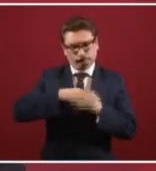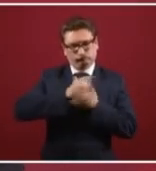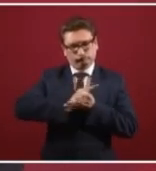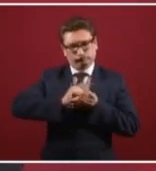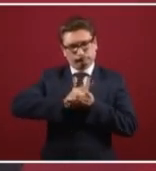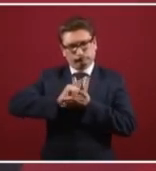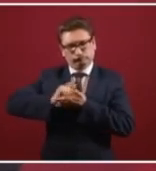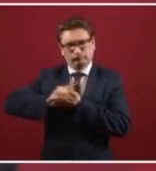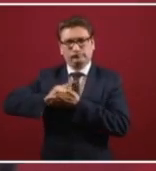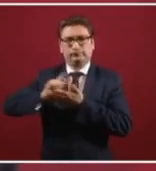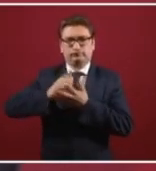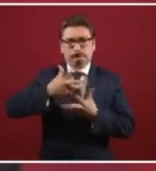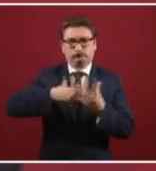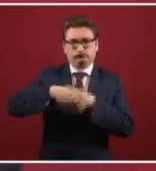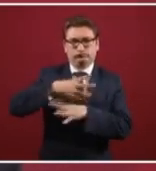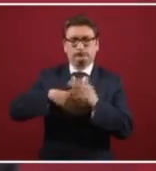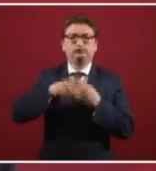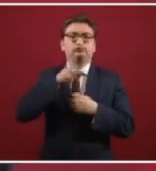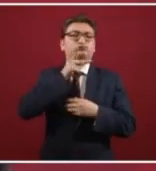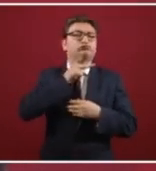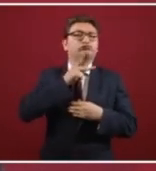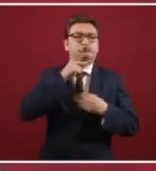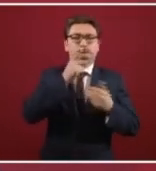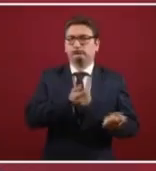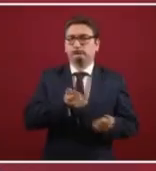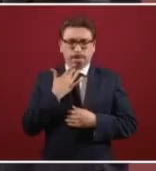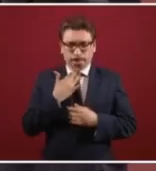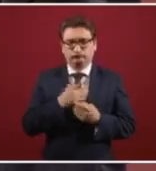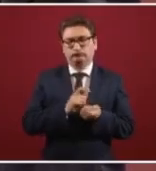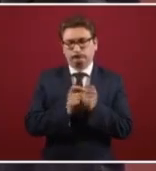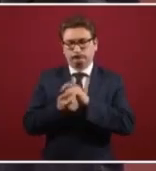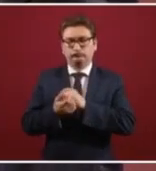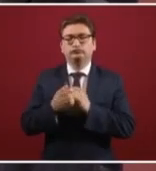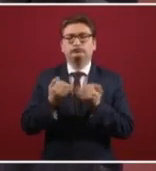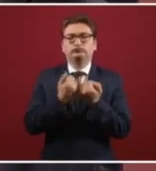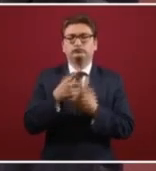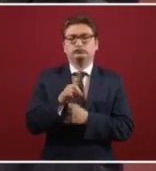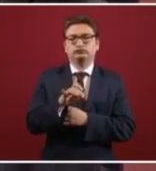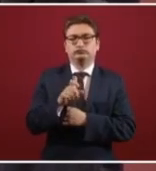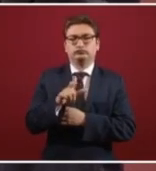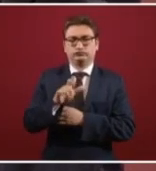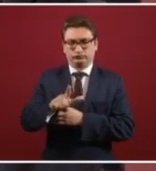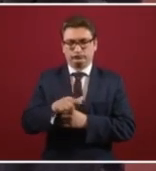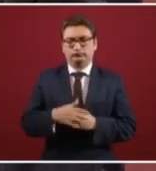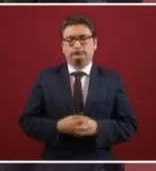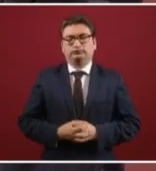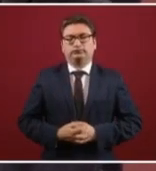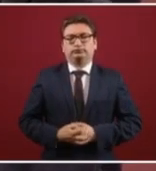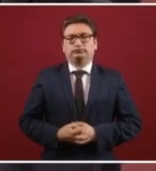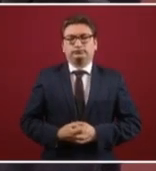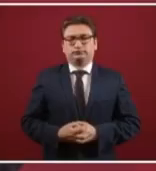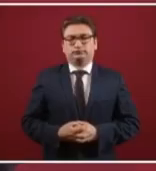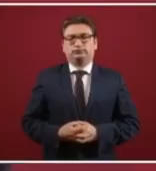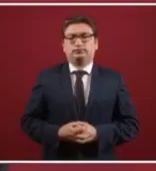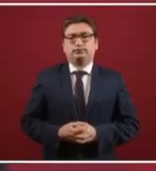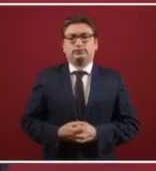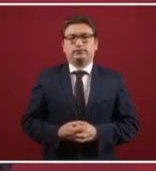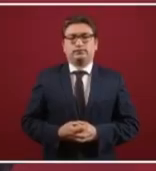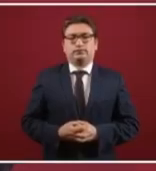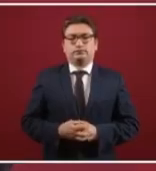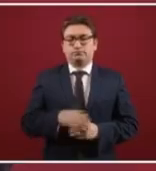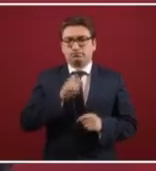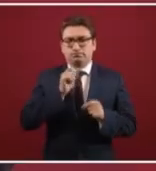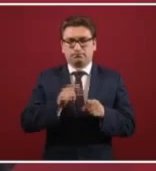vendiendo petróleo crudo y comprando gasolina, que de esta manera, logrando la